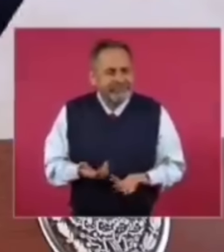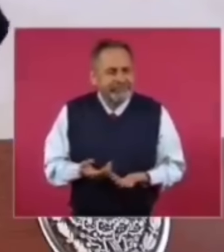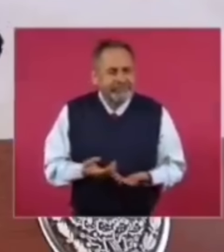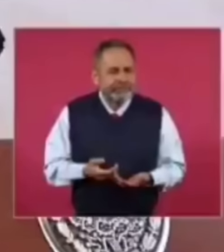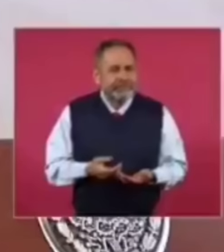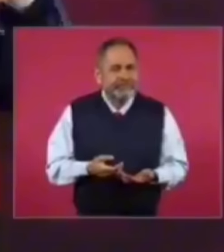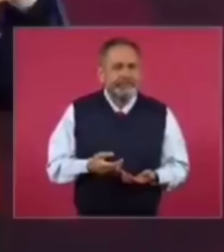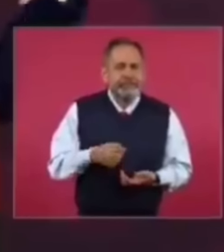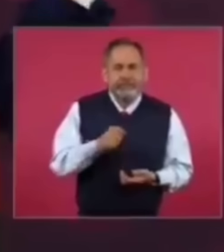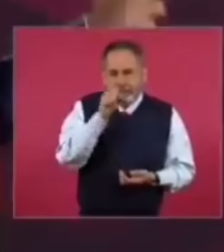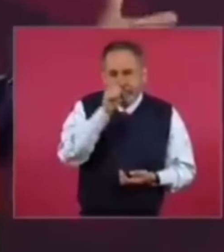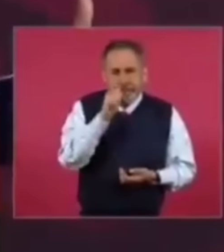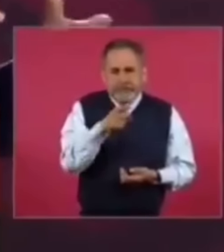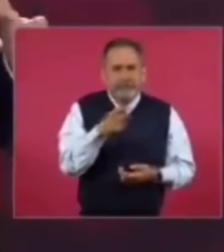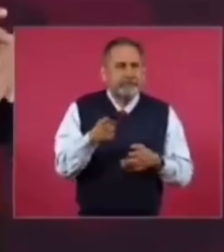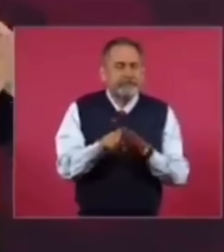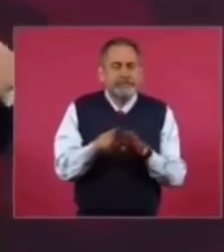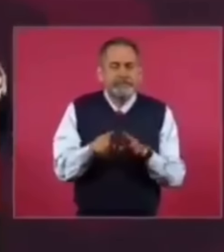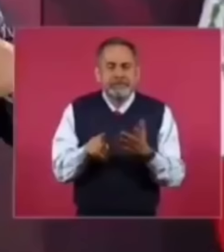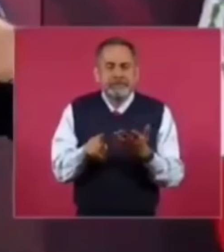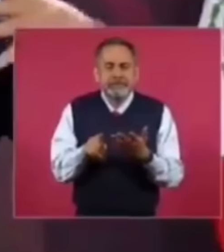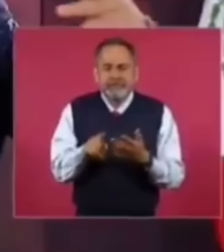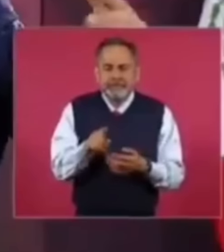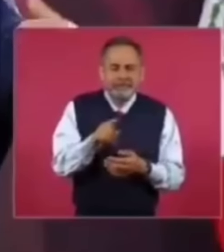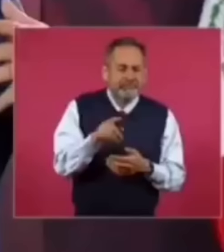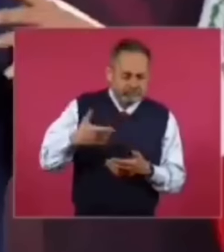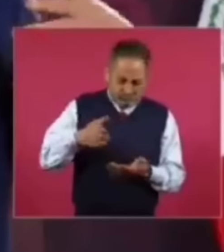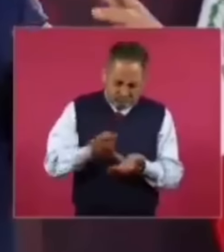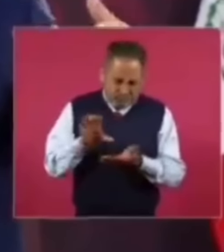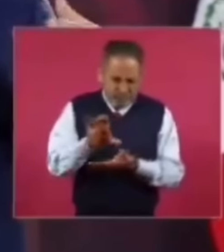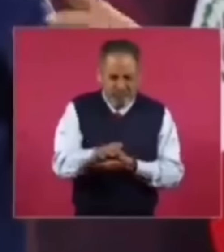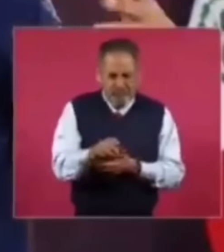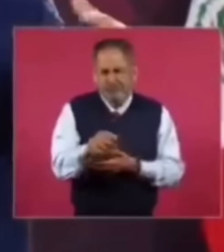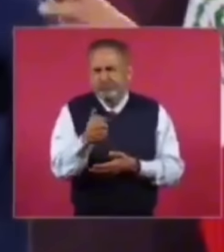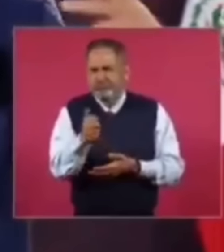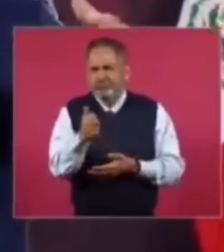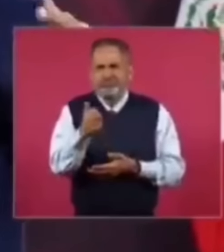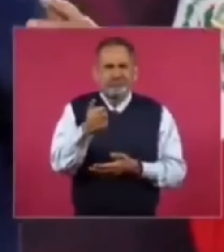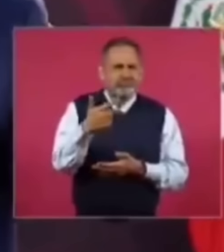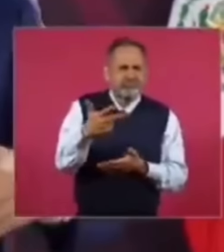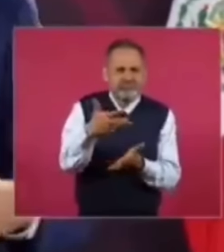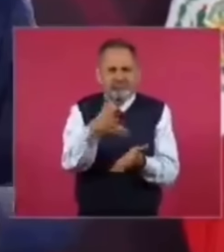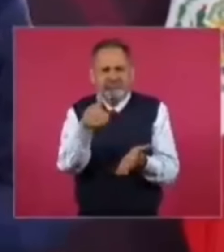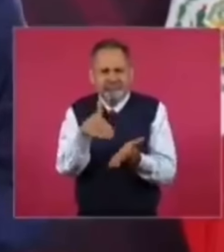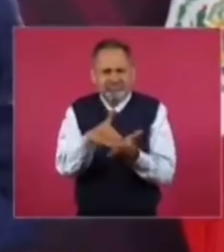Suscripciones de 6, 8, 10 mil ejemplares cada mes.